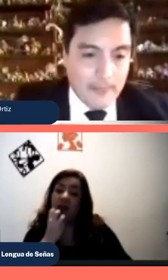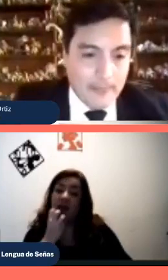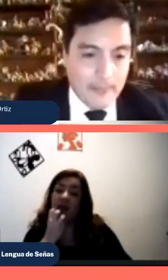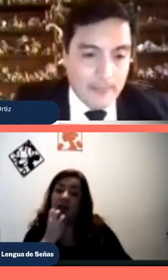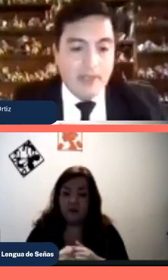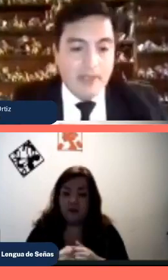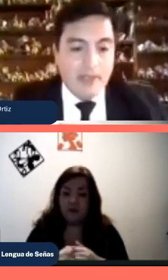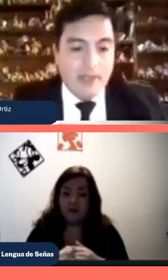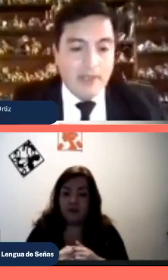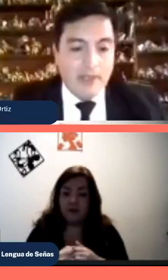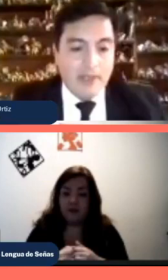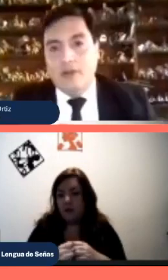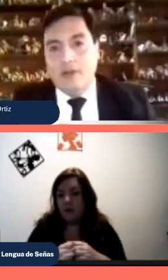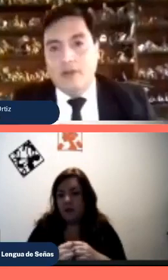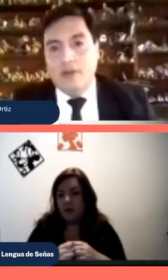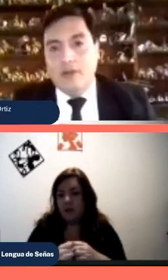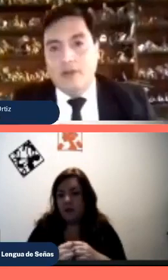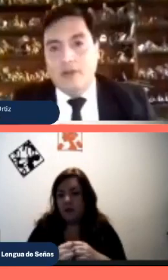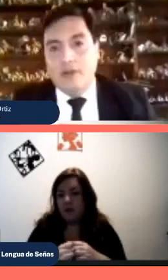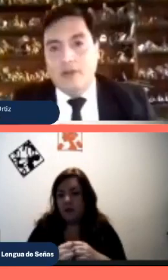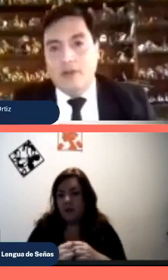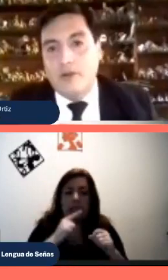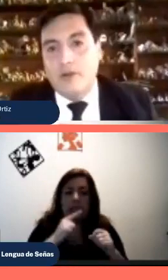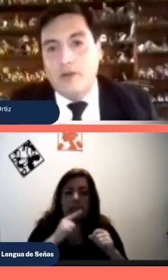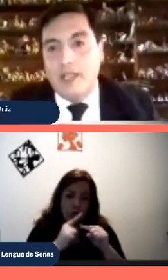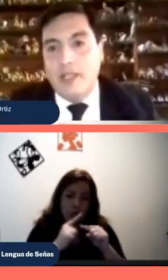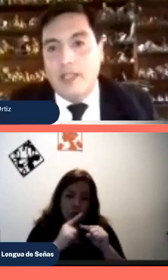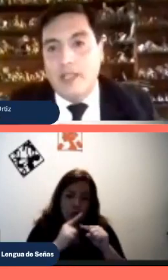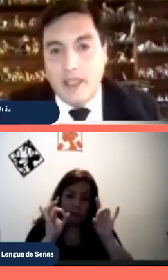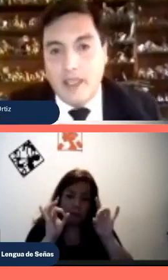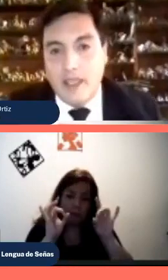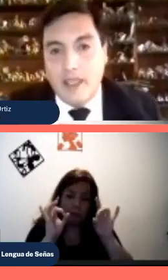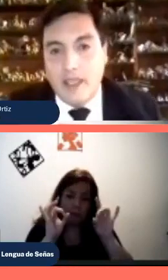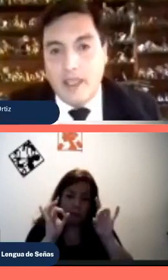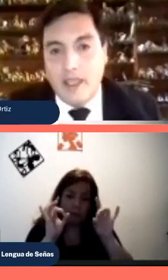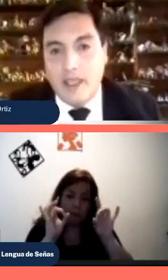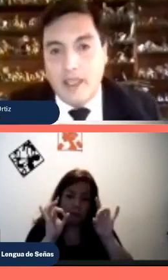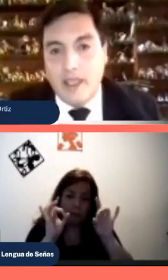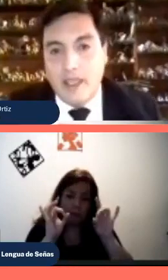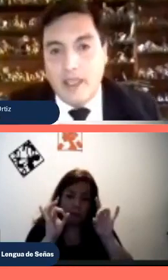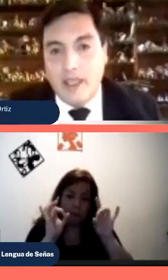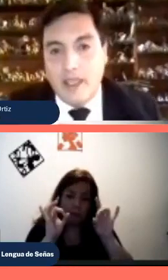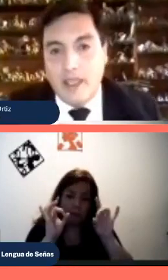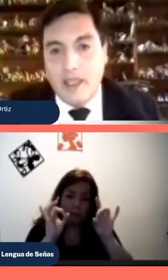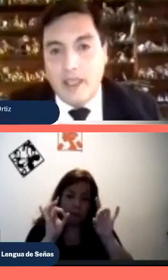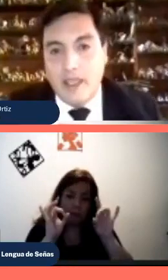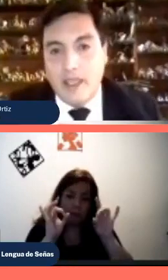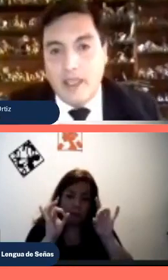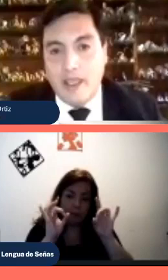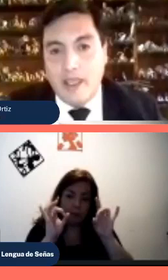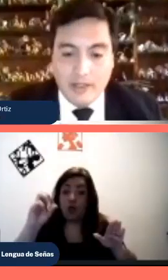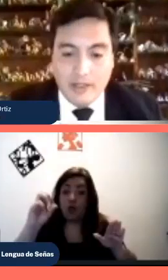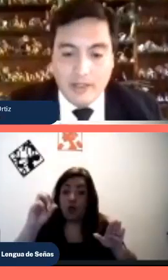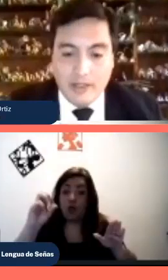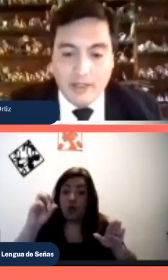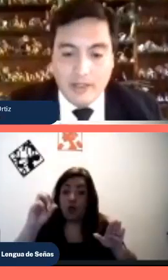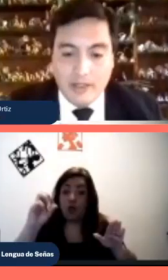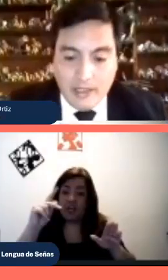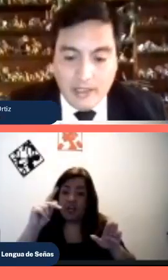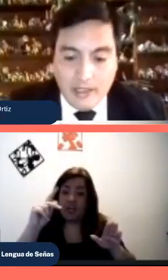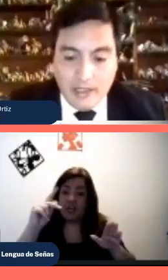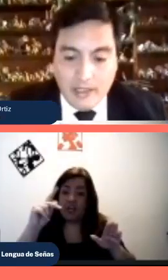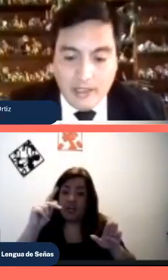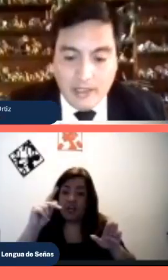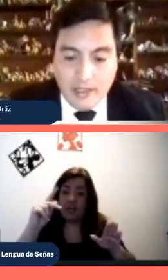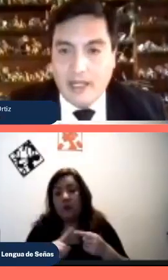El año 2000, y el nombre viene por la cordillera de Domeico y Ceciliae, por una geóloga de